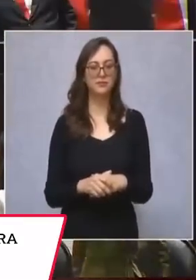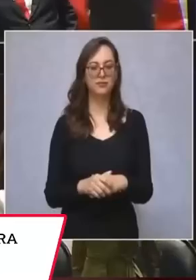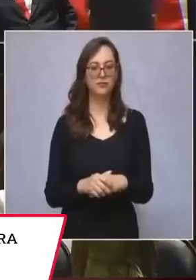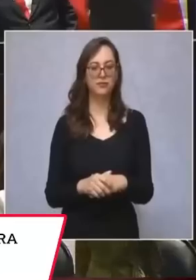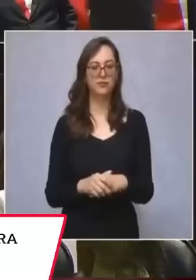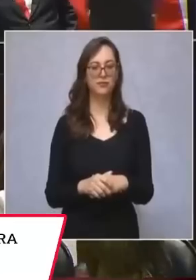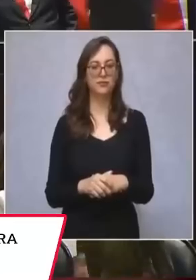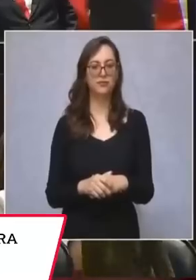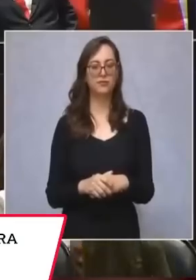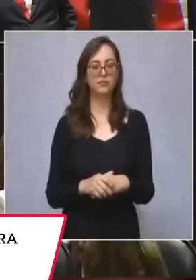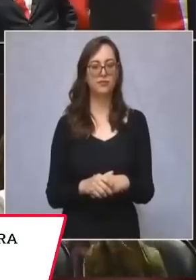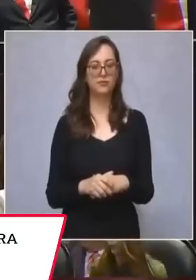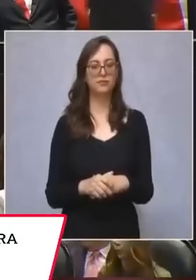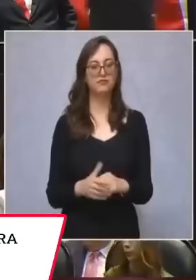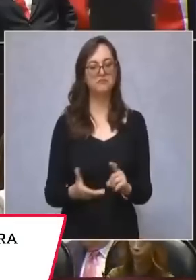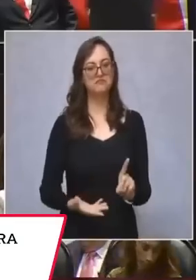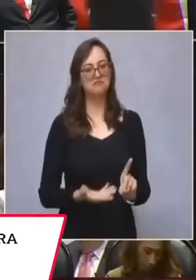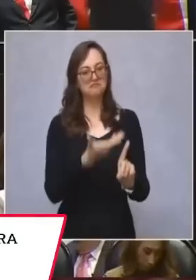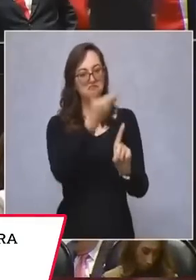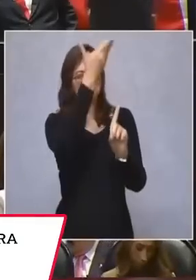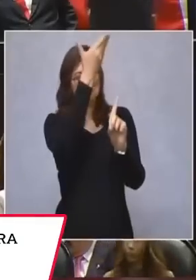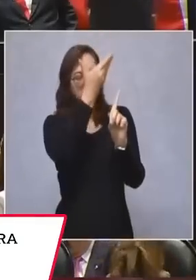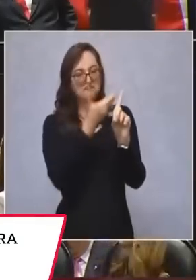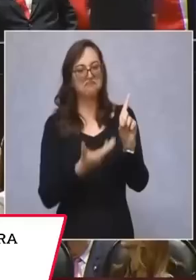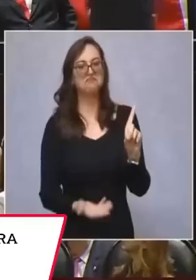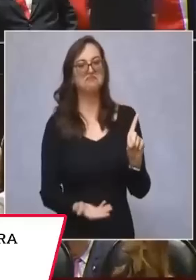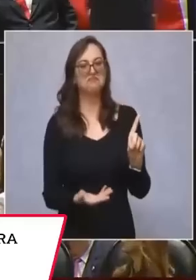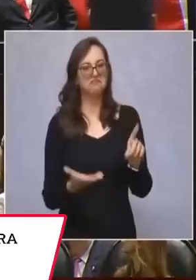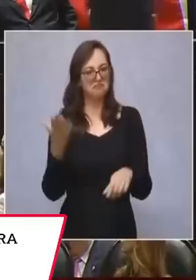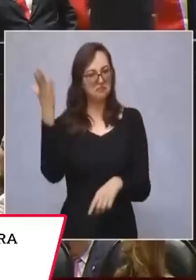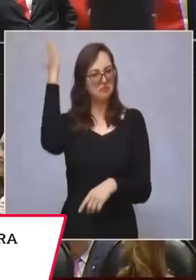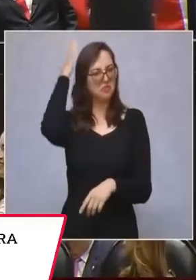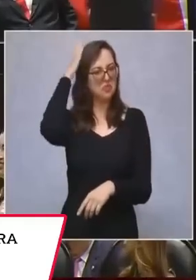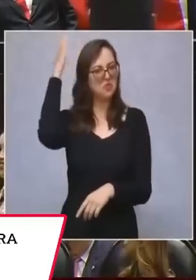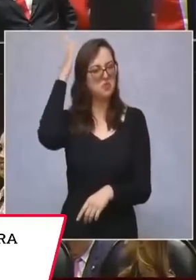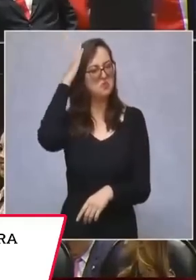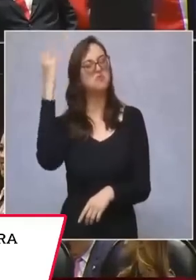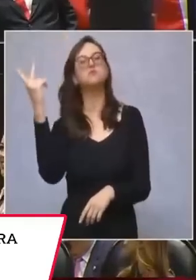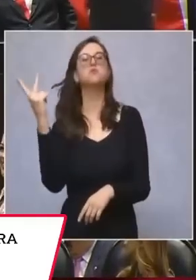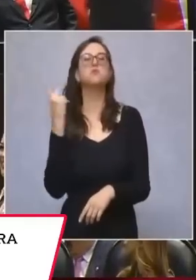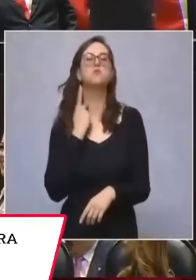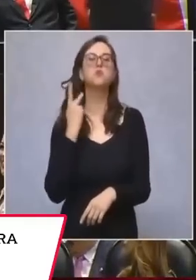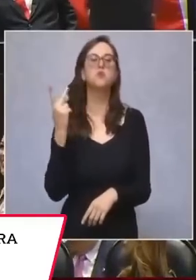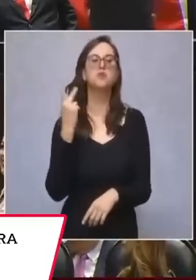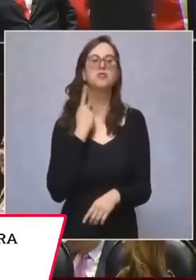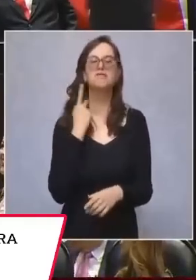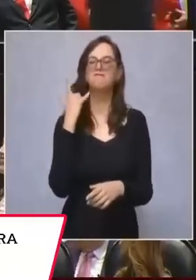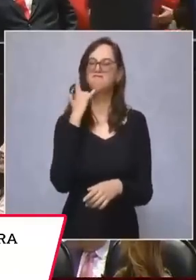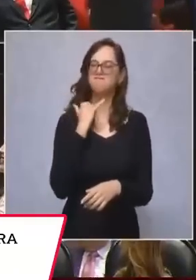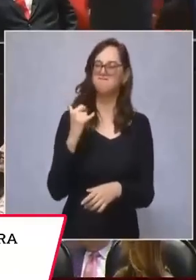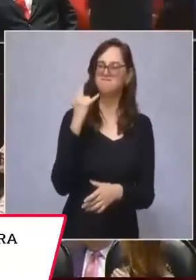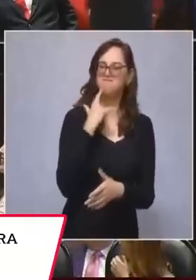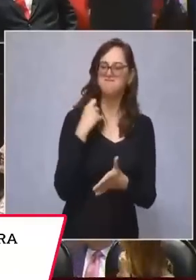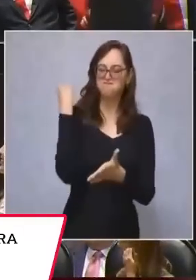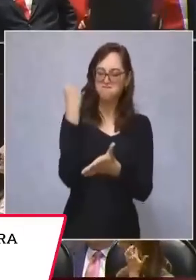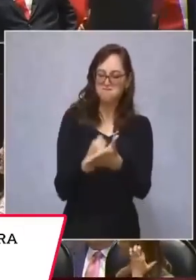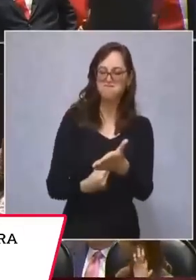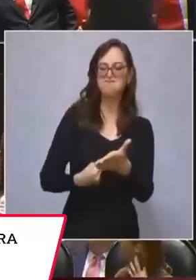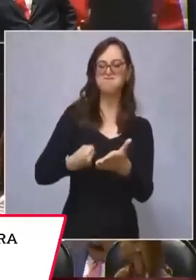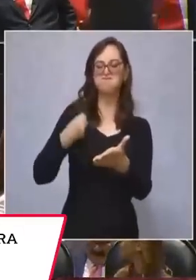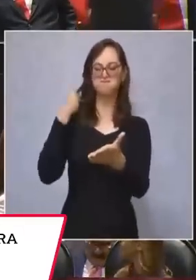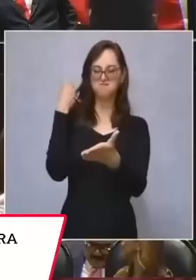donde se enquistaron muchos de los poderes fácticos, ahí es donde no hubo transparencia, teníamos un INAI que hacía justamente lo